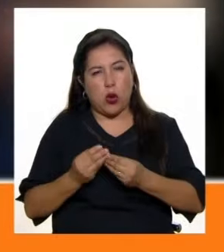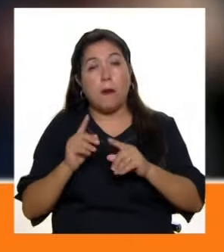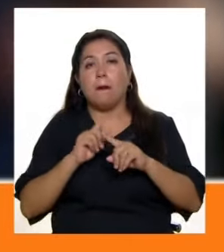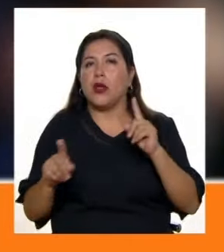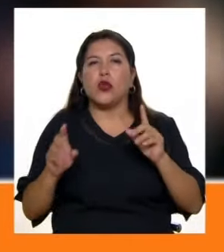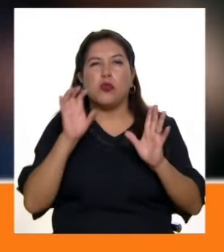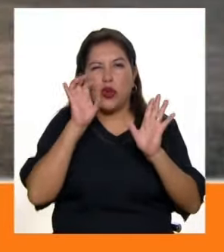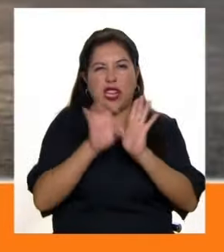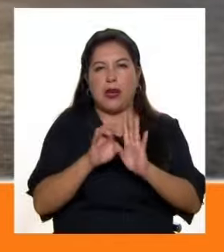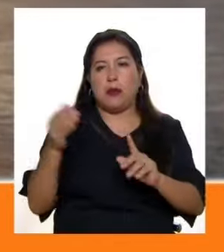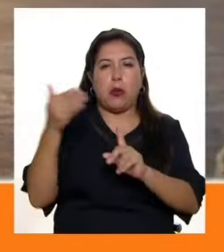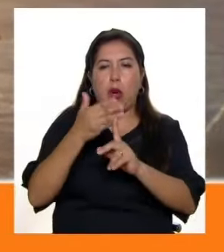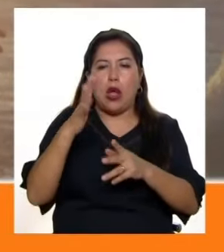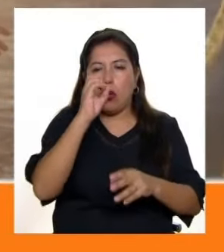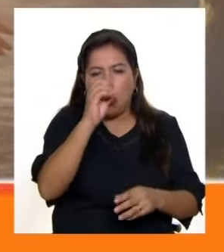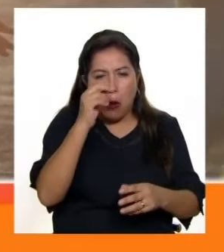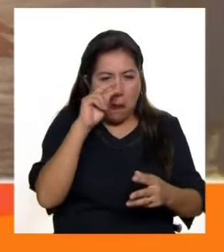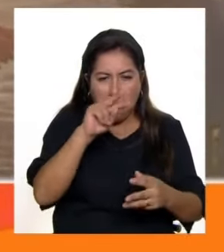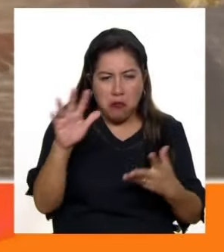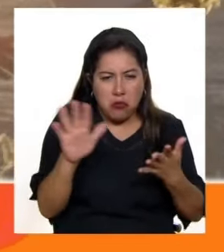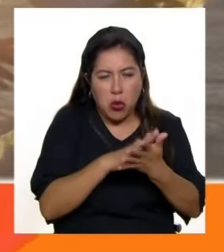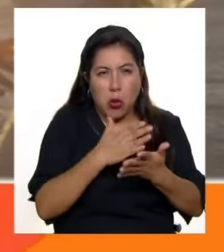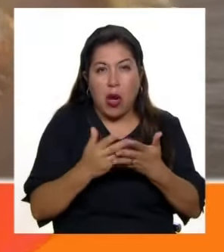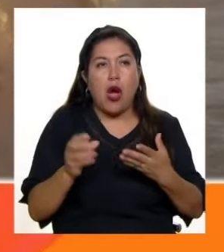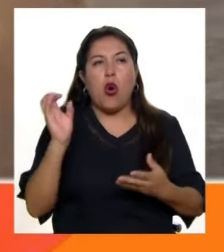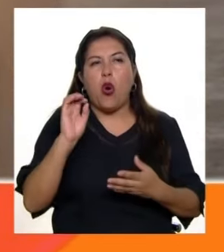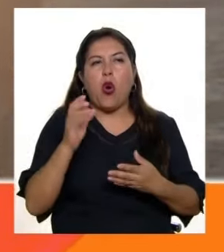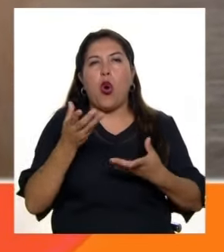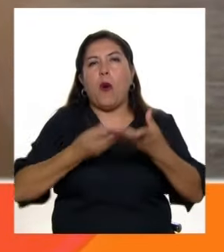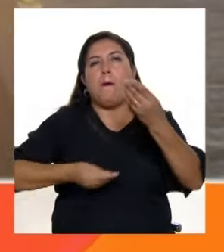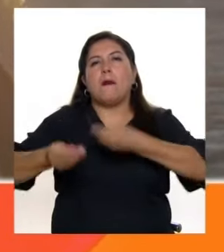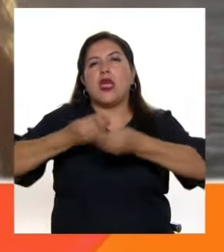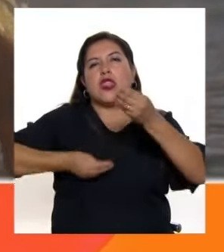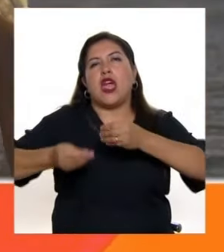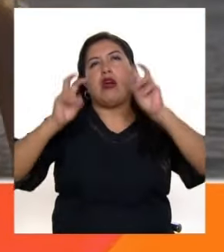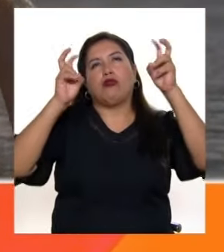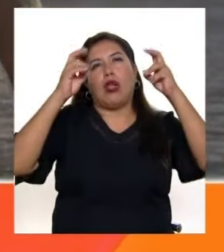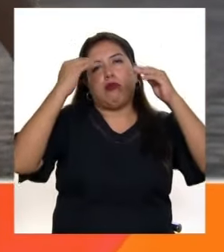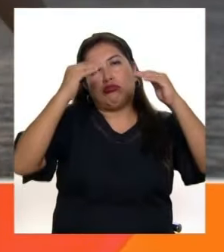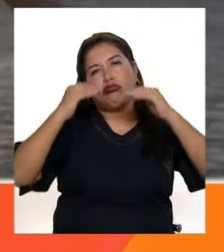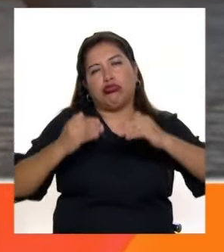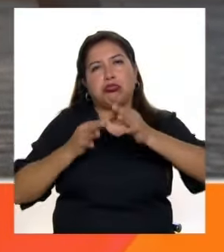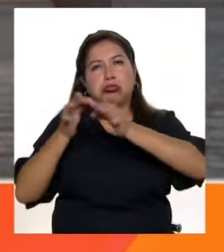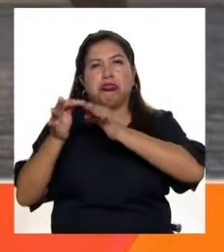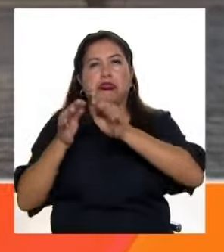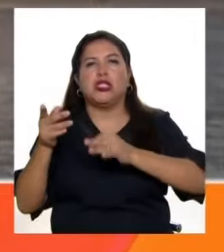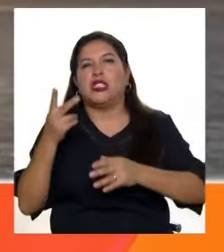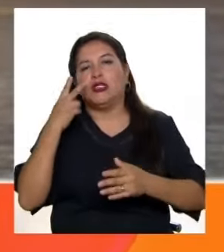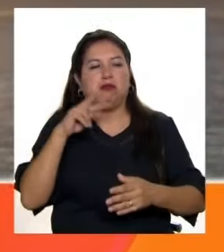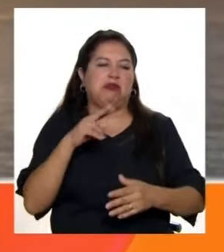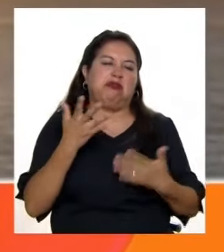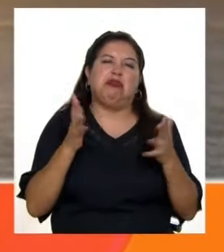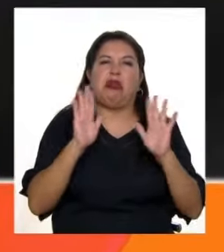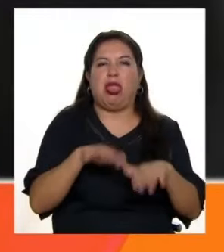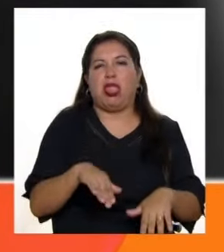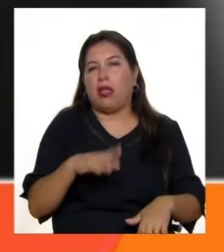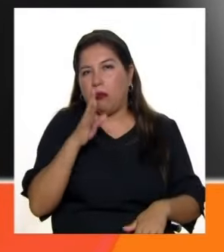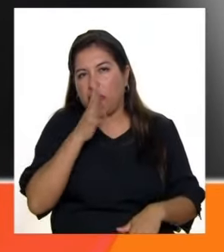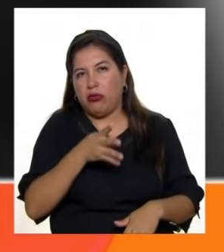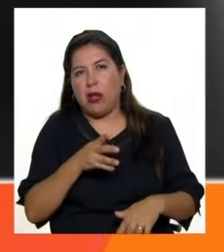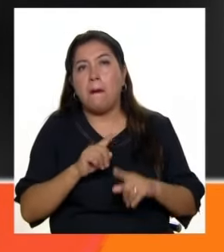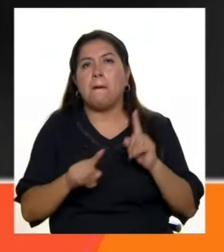visibilidad o que tenga una propuesta muy, muy pobre para el usuario en general, que no venda. O sea, todos van a vender más. Entonces, la oportunidad